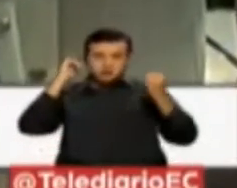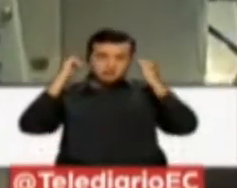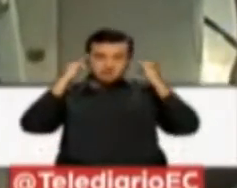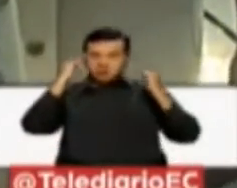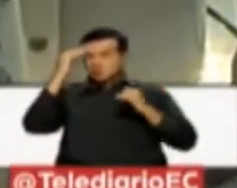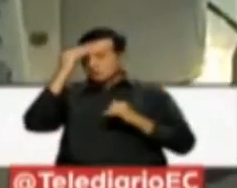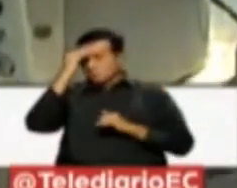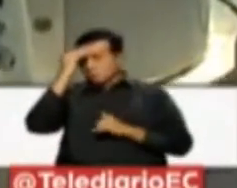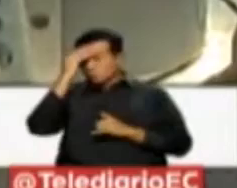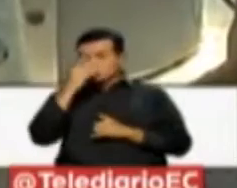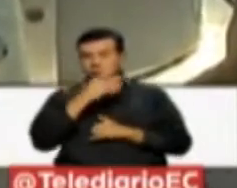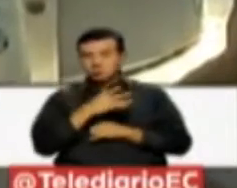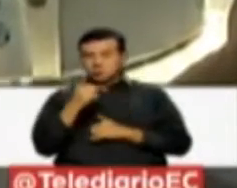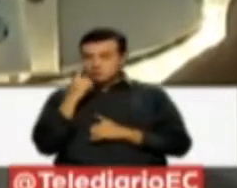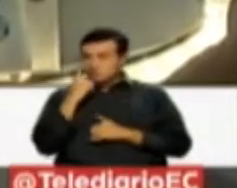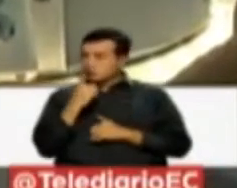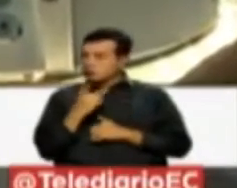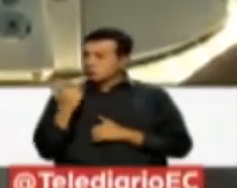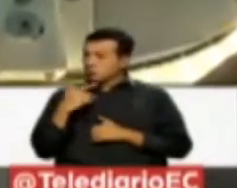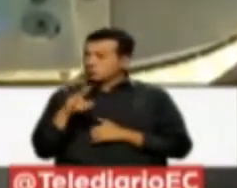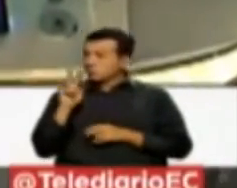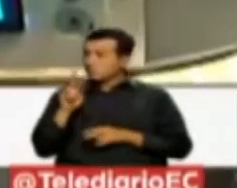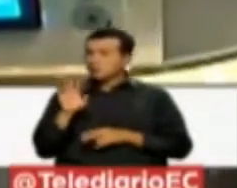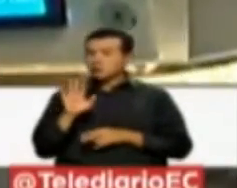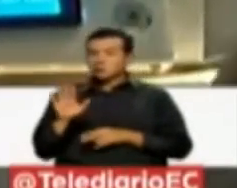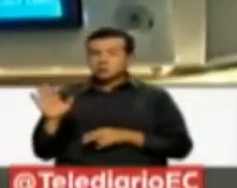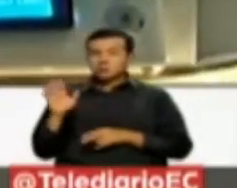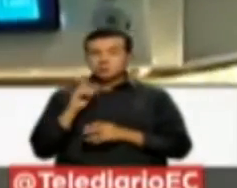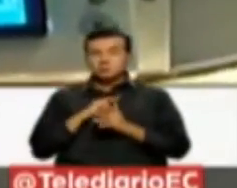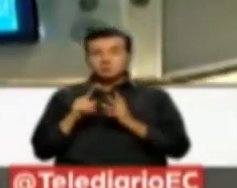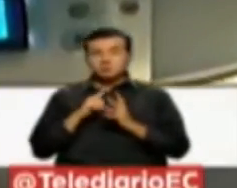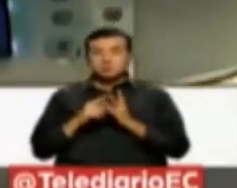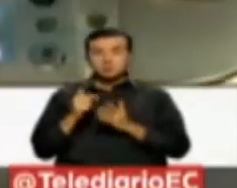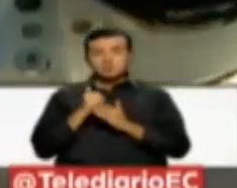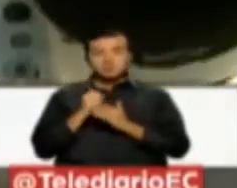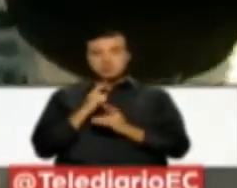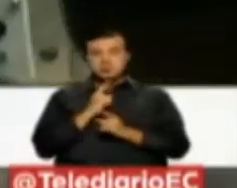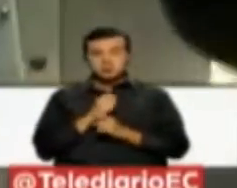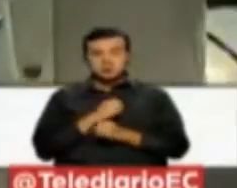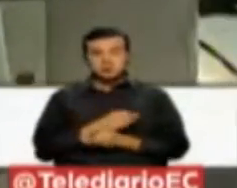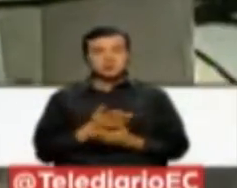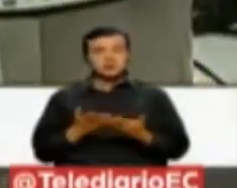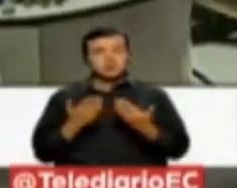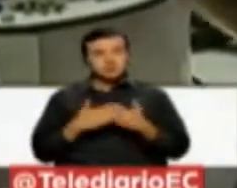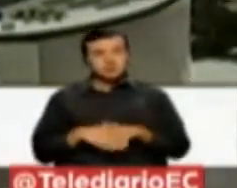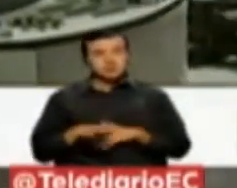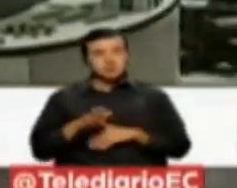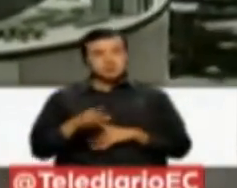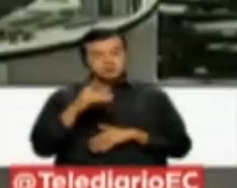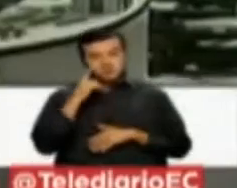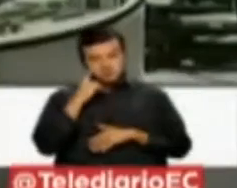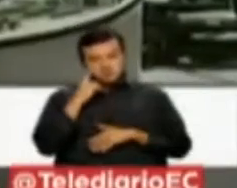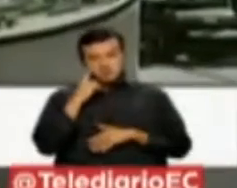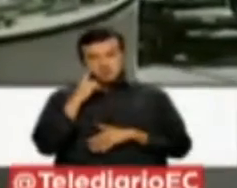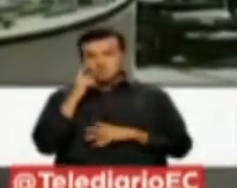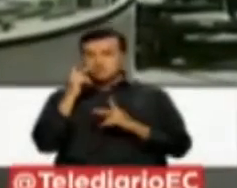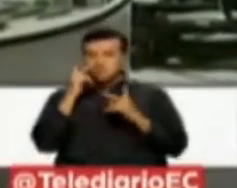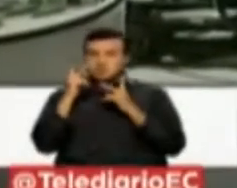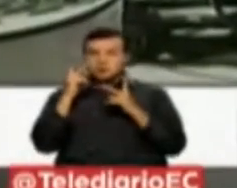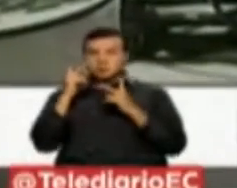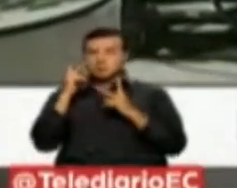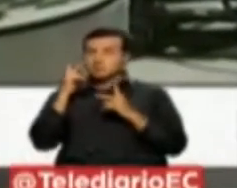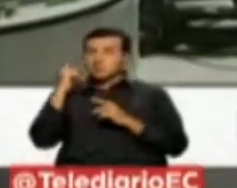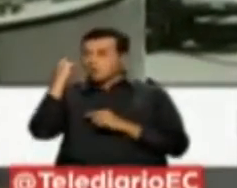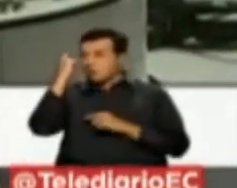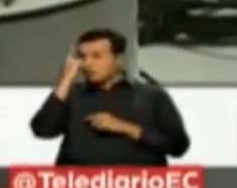la educación, como ustedes pueden ver ahí también. Estas máquinas nos permiten incluso plasmar los rostros, las